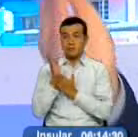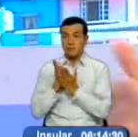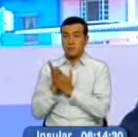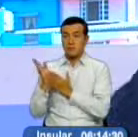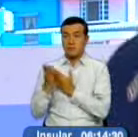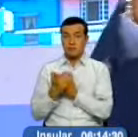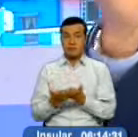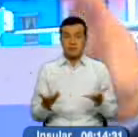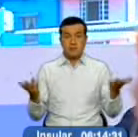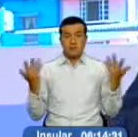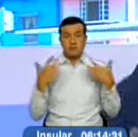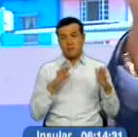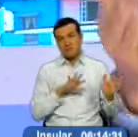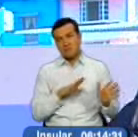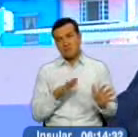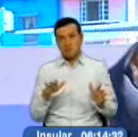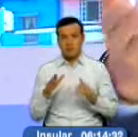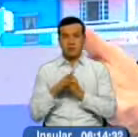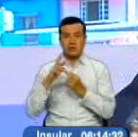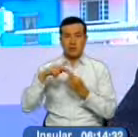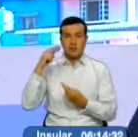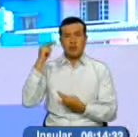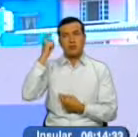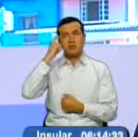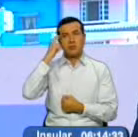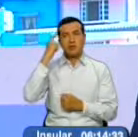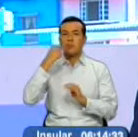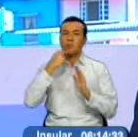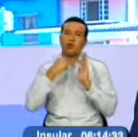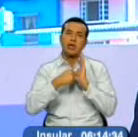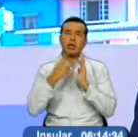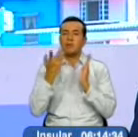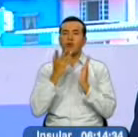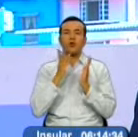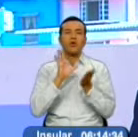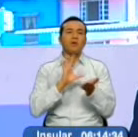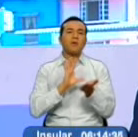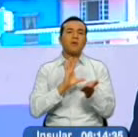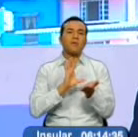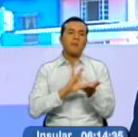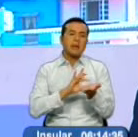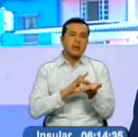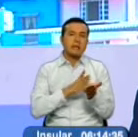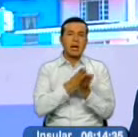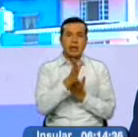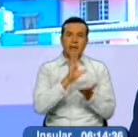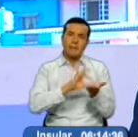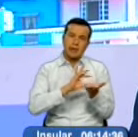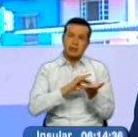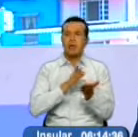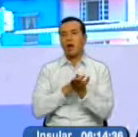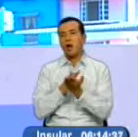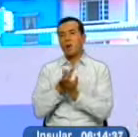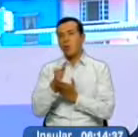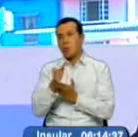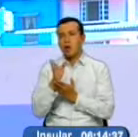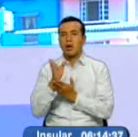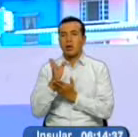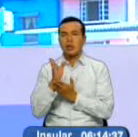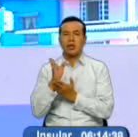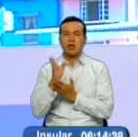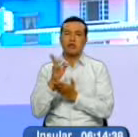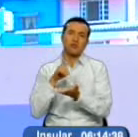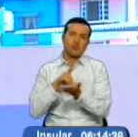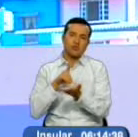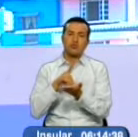estar, digamos, en la media regional. Estoy pensando en el caso de medicina, por ejemplo, o en el caso de las especialidades médicas, pero aún hay que